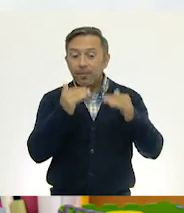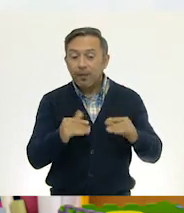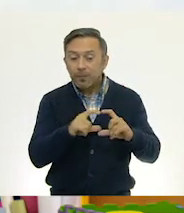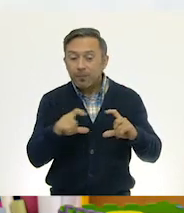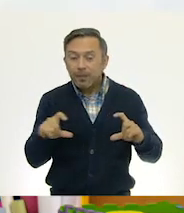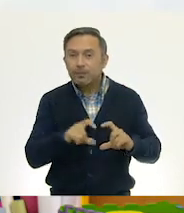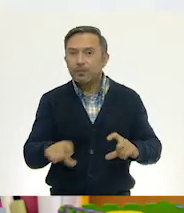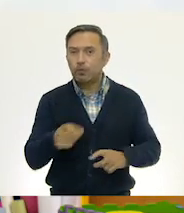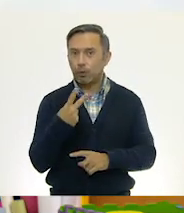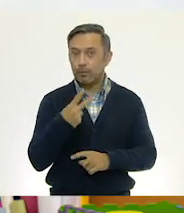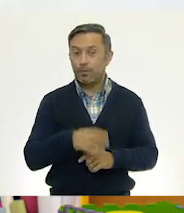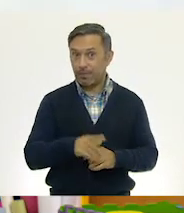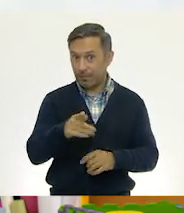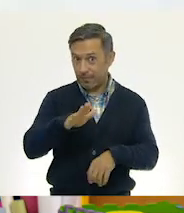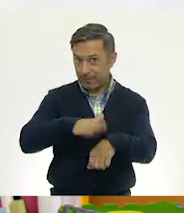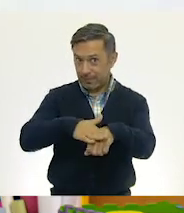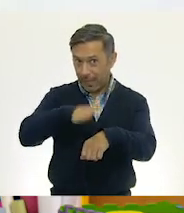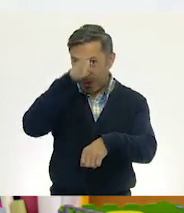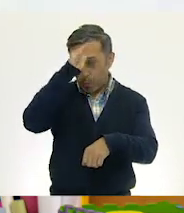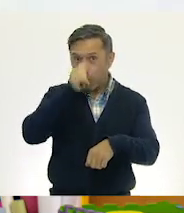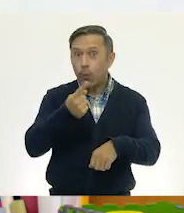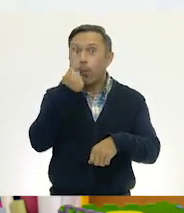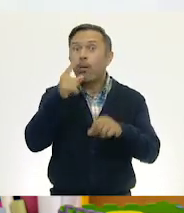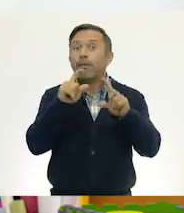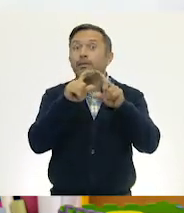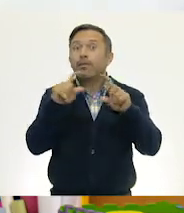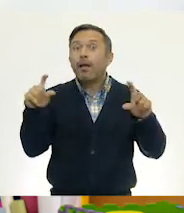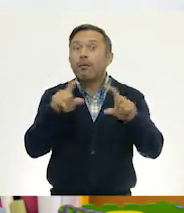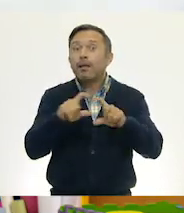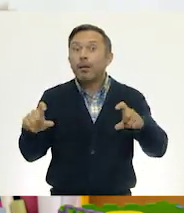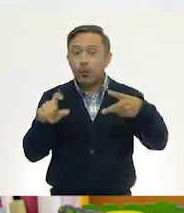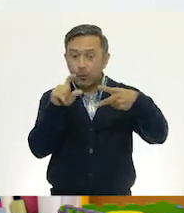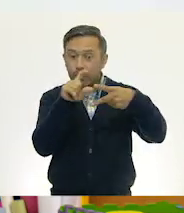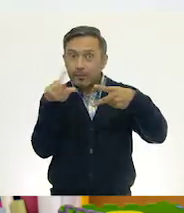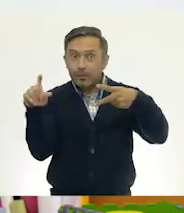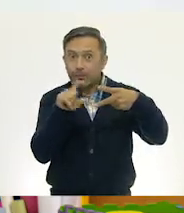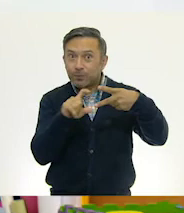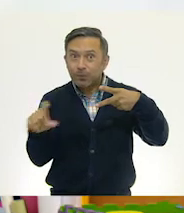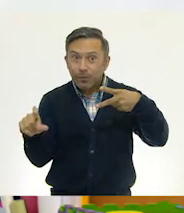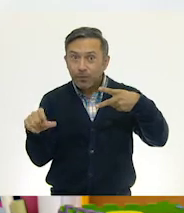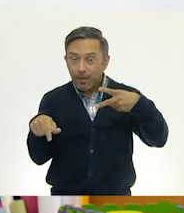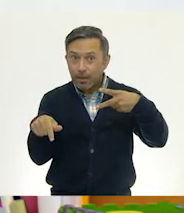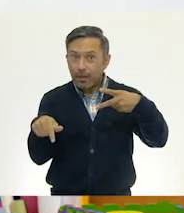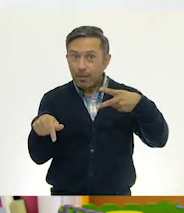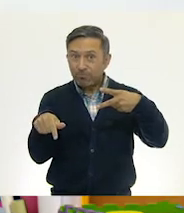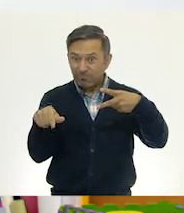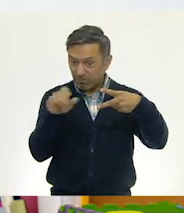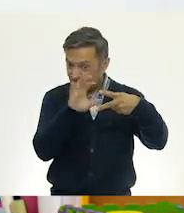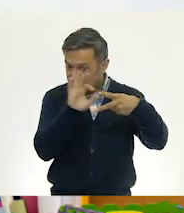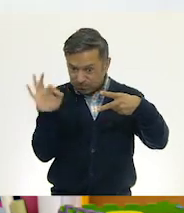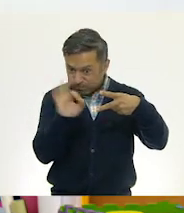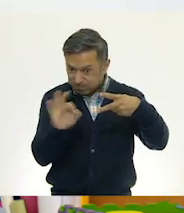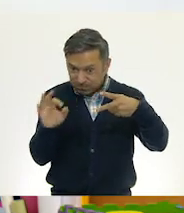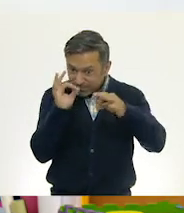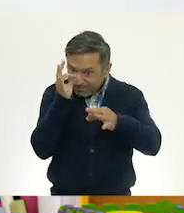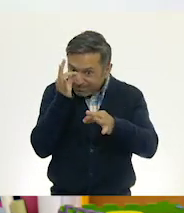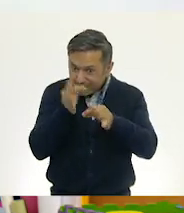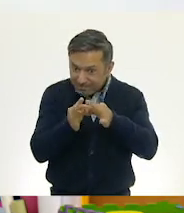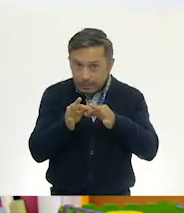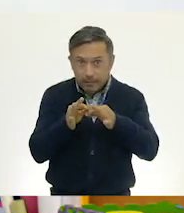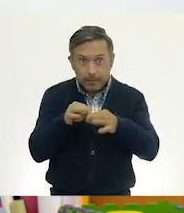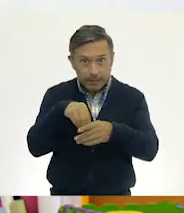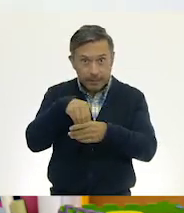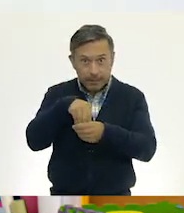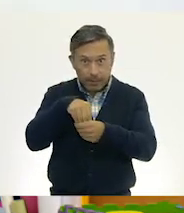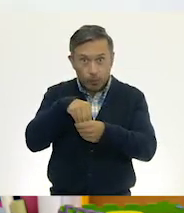lleno representa 10 fichas. Entonces, tenemos 10 y